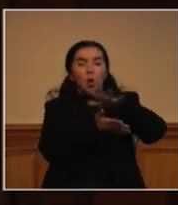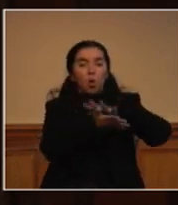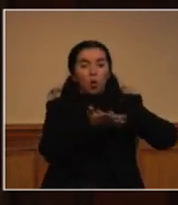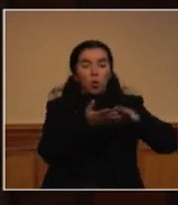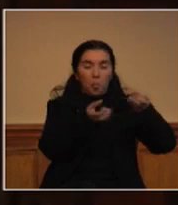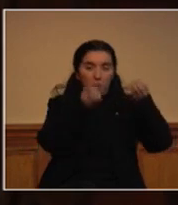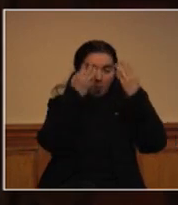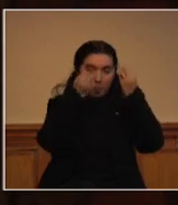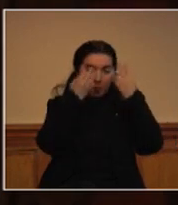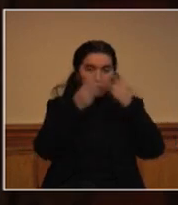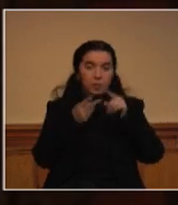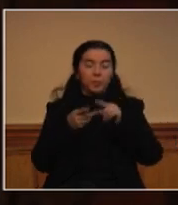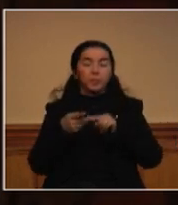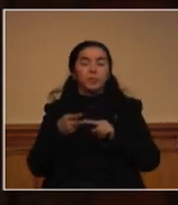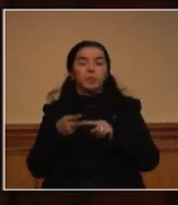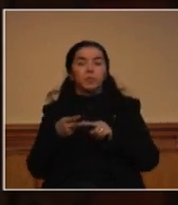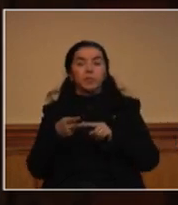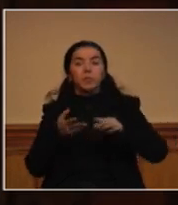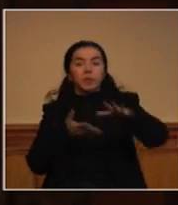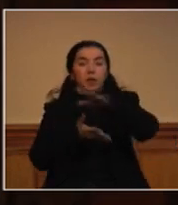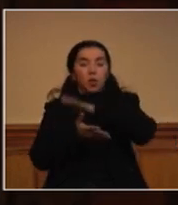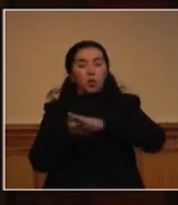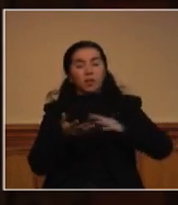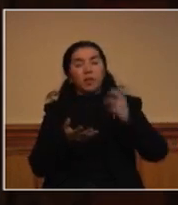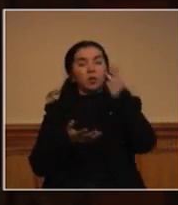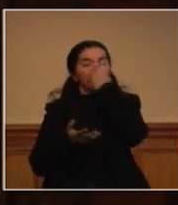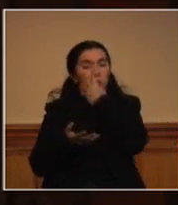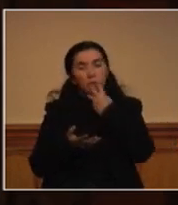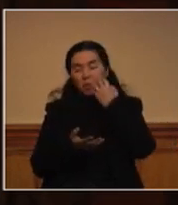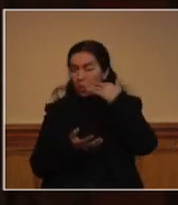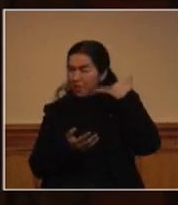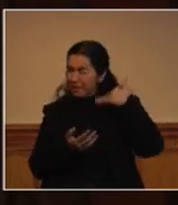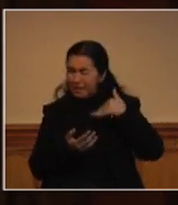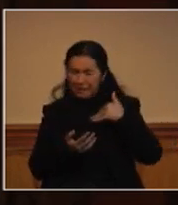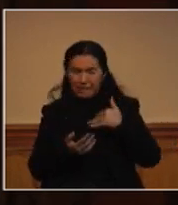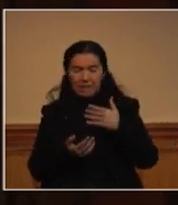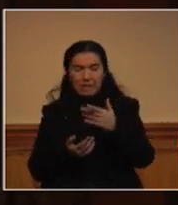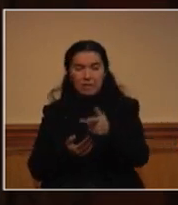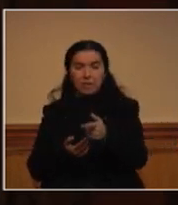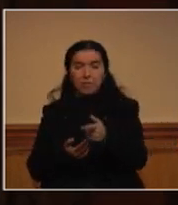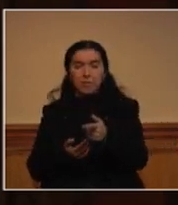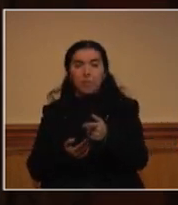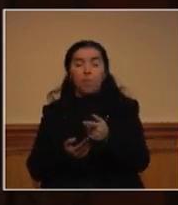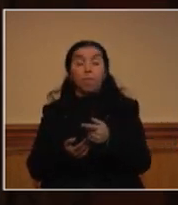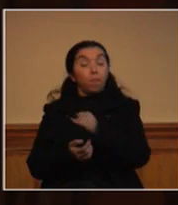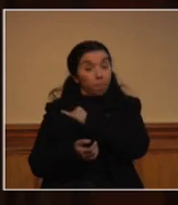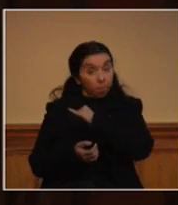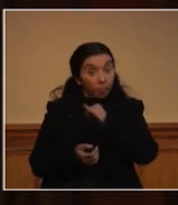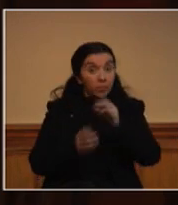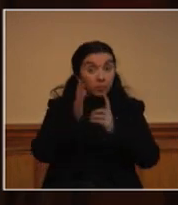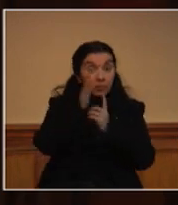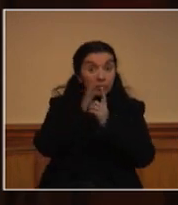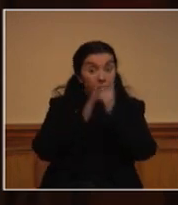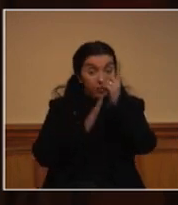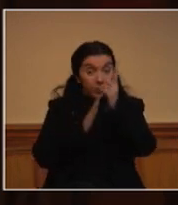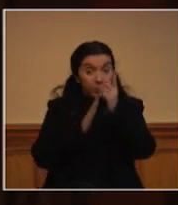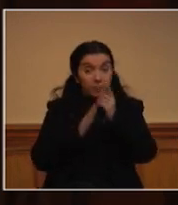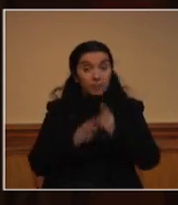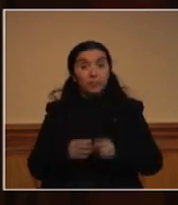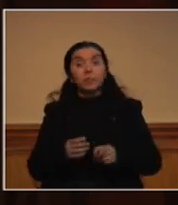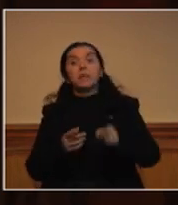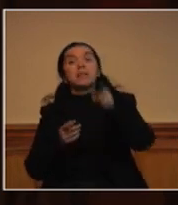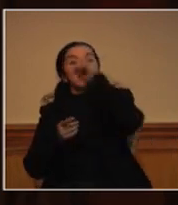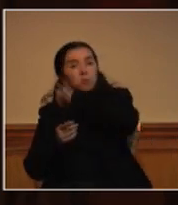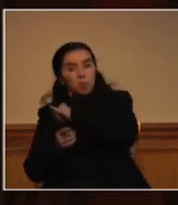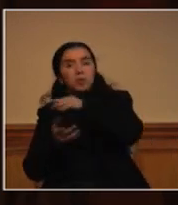de aprendizaje, el contexto del lenguaje, que es fundamental para que después pueda desarrollarse el contexto de lo